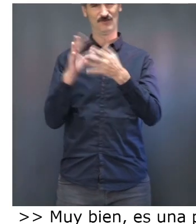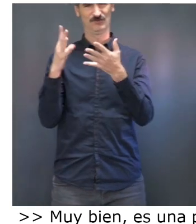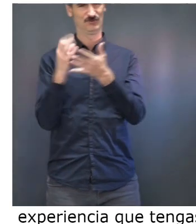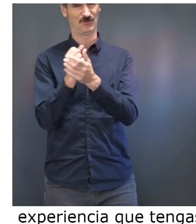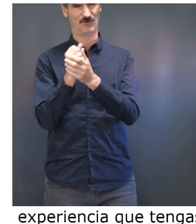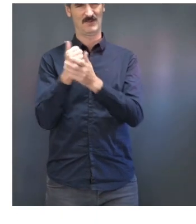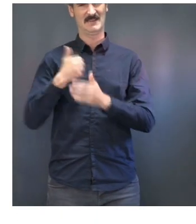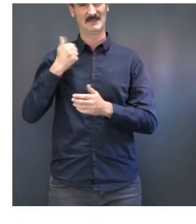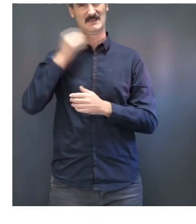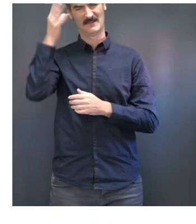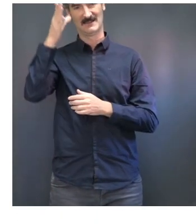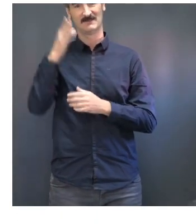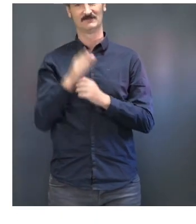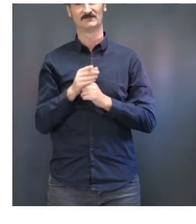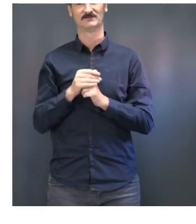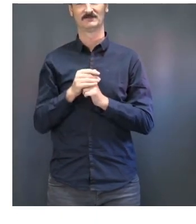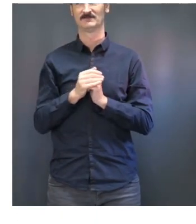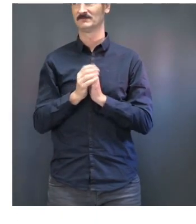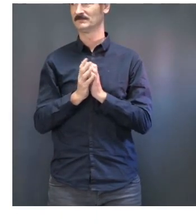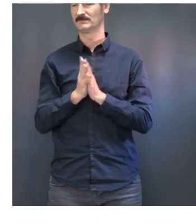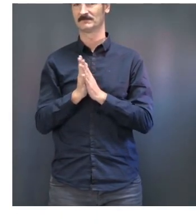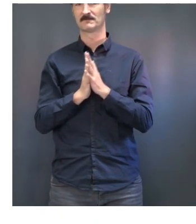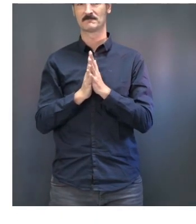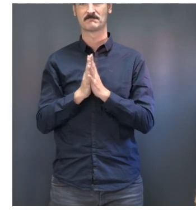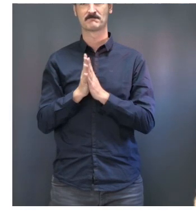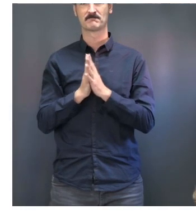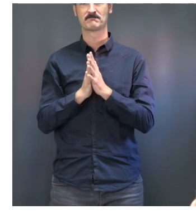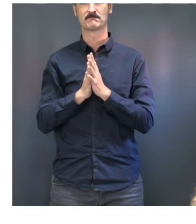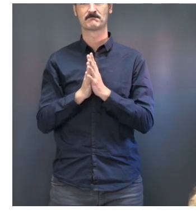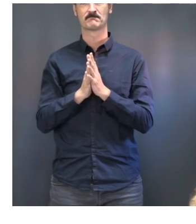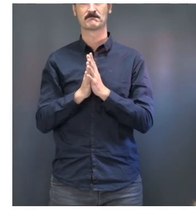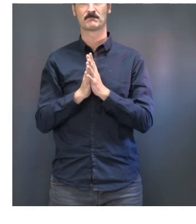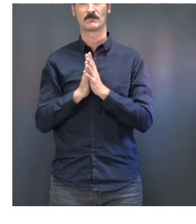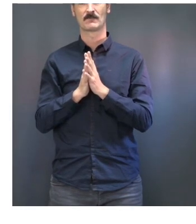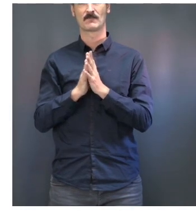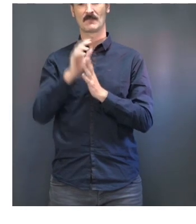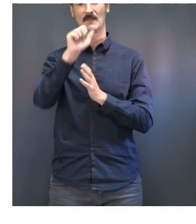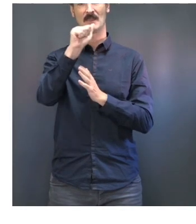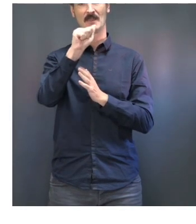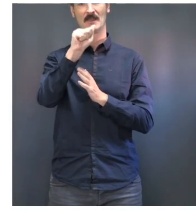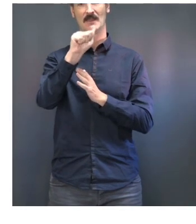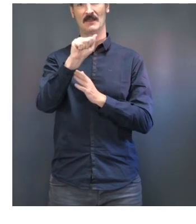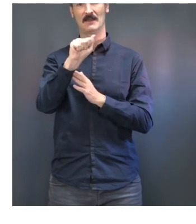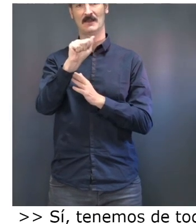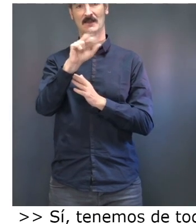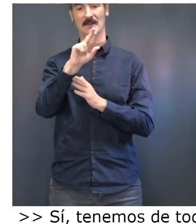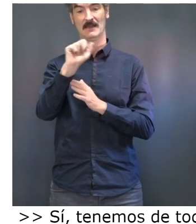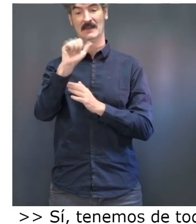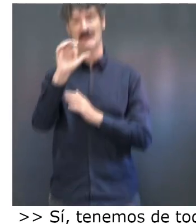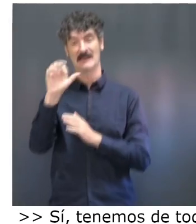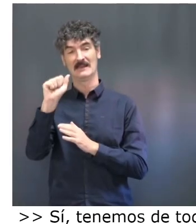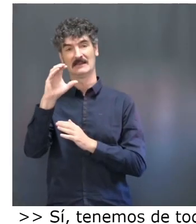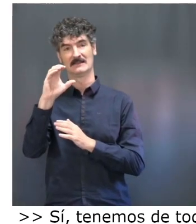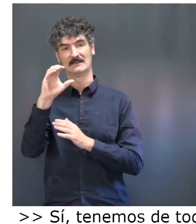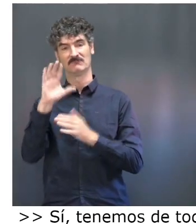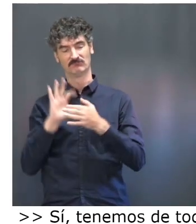Sí, no. Con la IA sí que es verdad, pues lo que te comentaba antes, que Arasac es verdad que ha estado muy unido, y sin la tecnología Arasac no hubiese llegado a lo que es donde